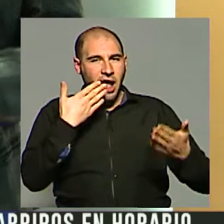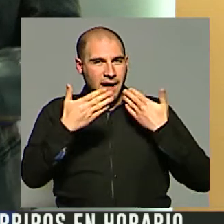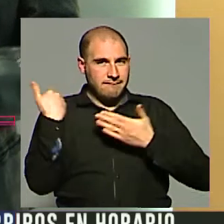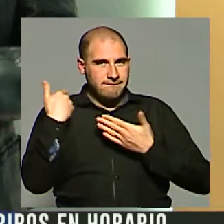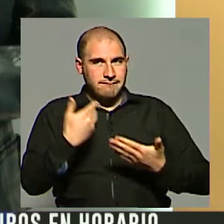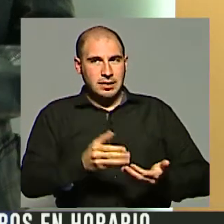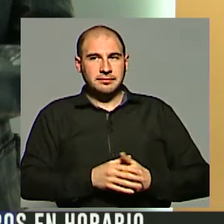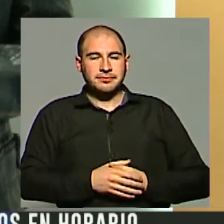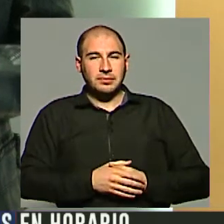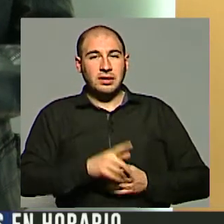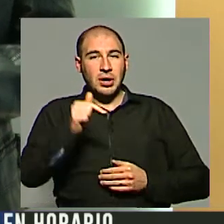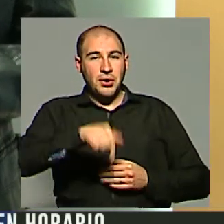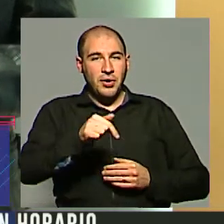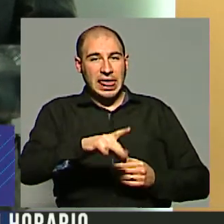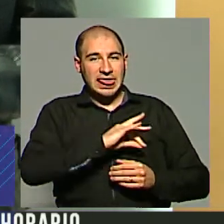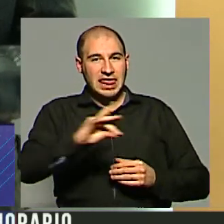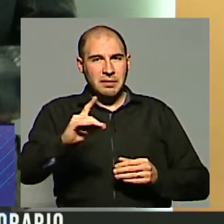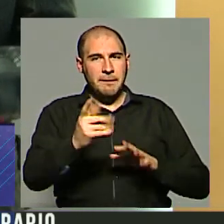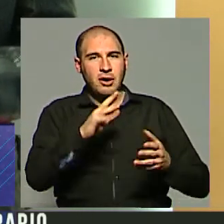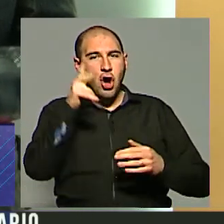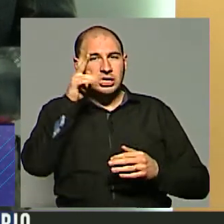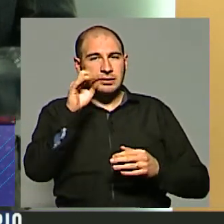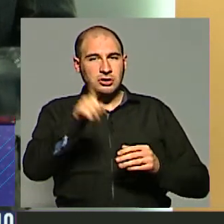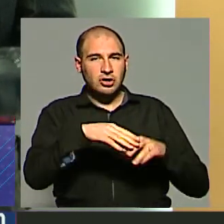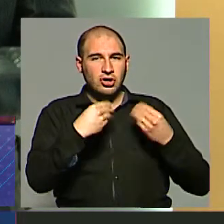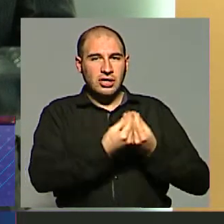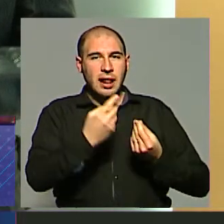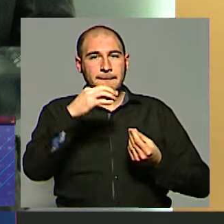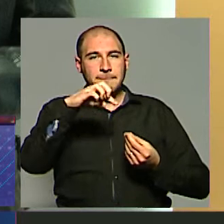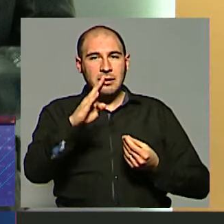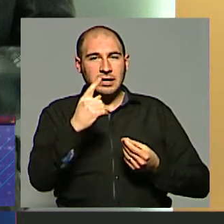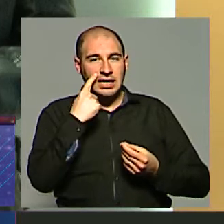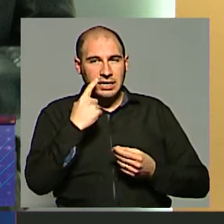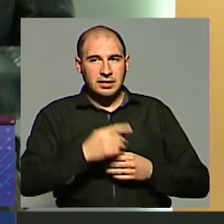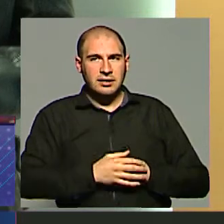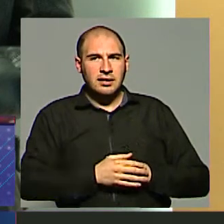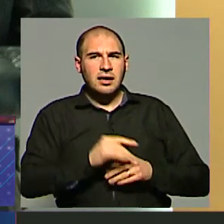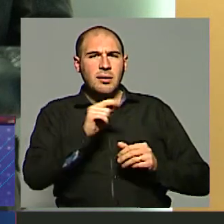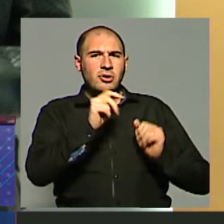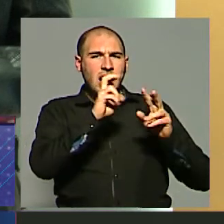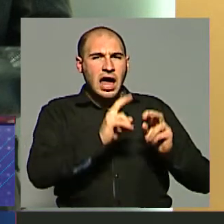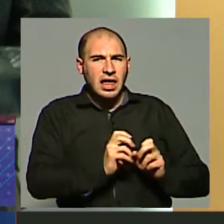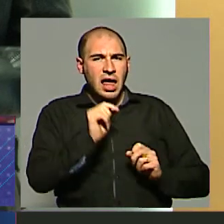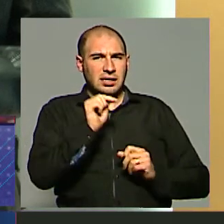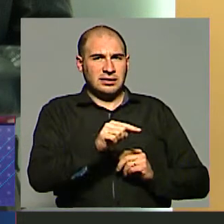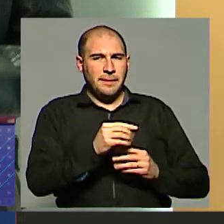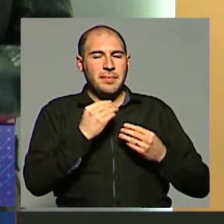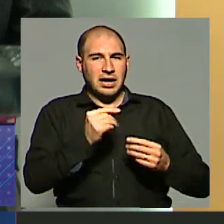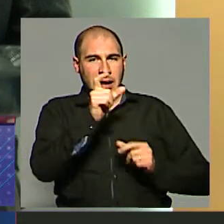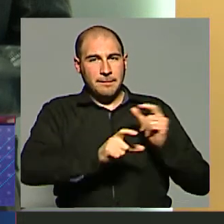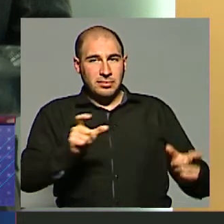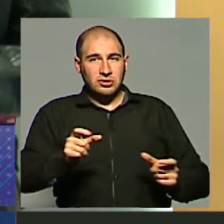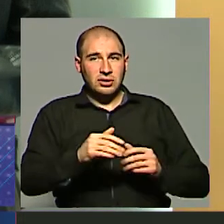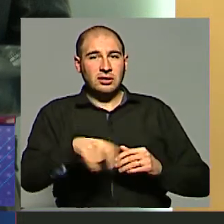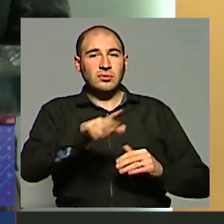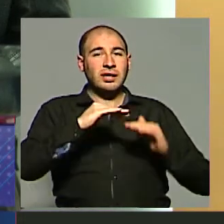mucho. Hoy esta deuda representa el 80% del Producto Bruto Interno. ¿Qué análisis se puede hacer de esto para que la gente que se